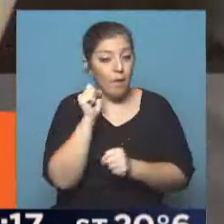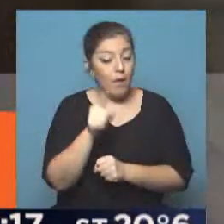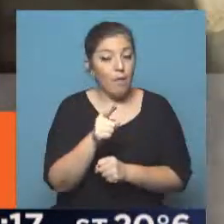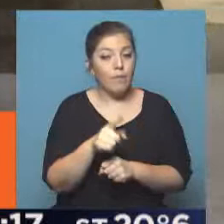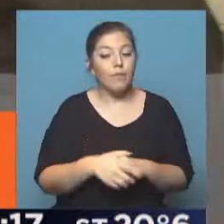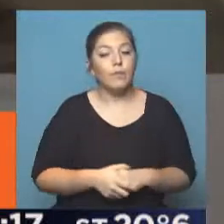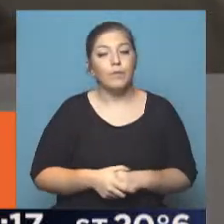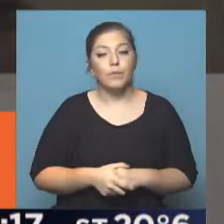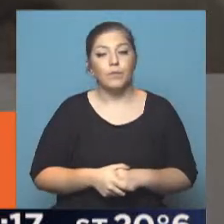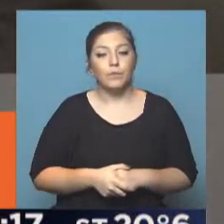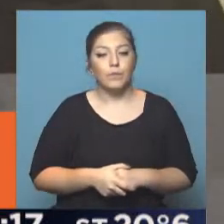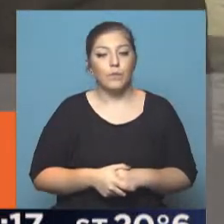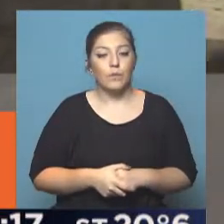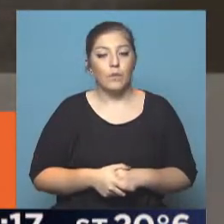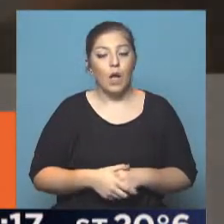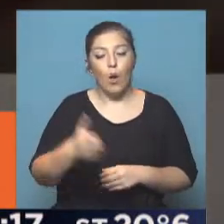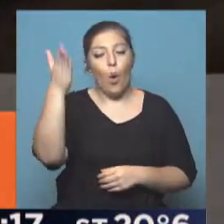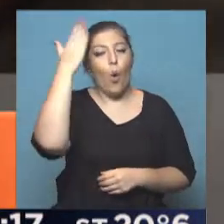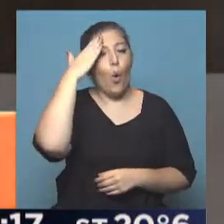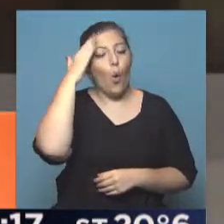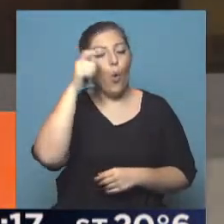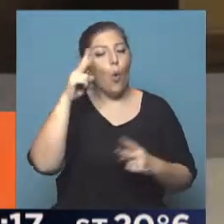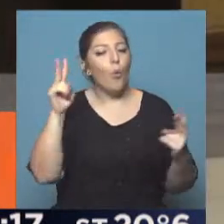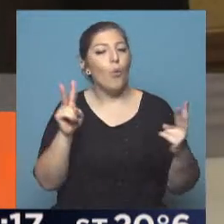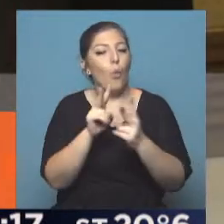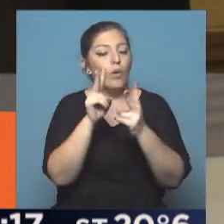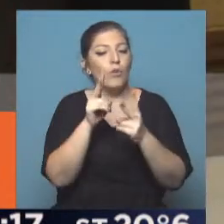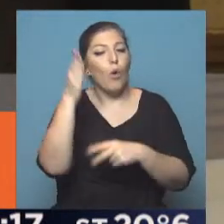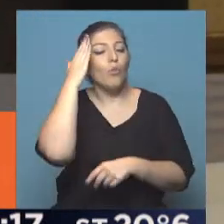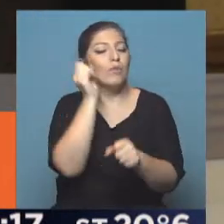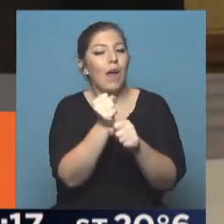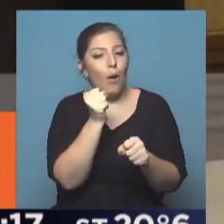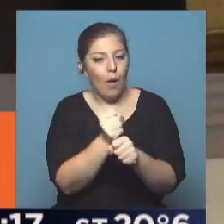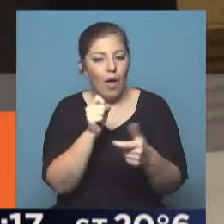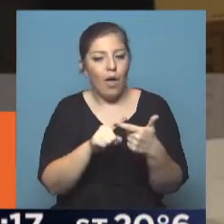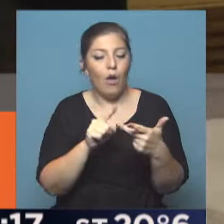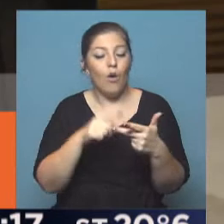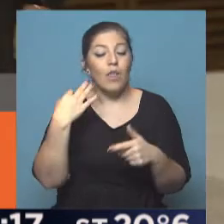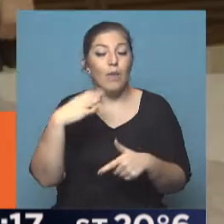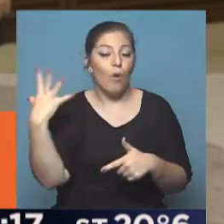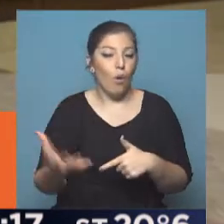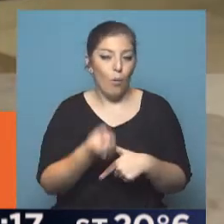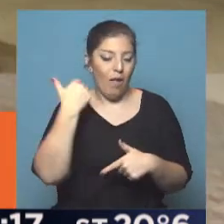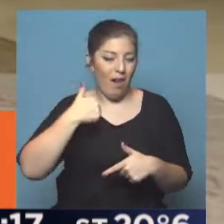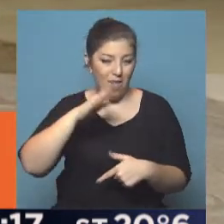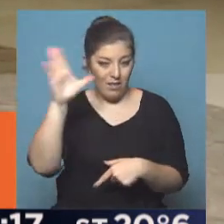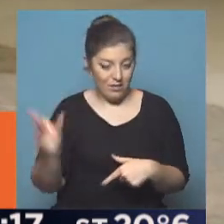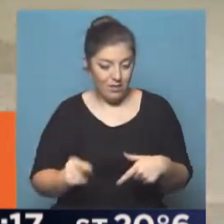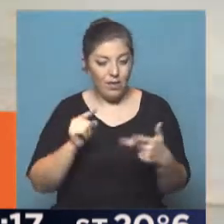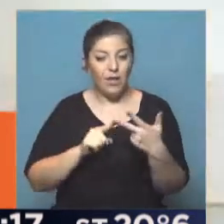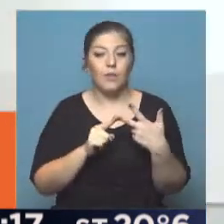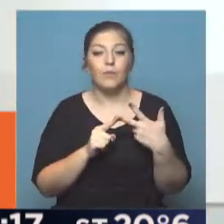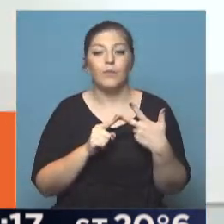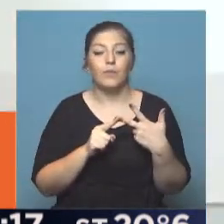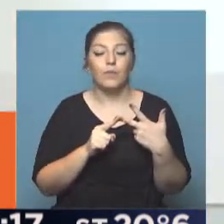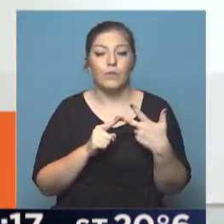parte de la cultura del encuentro, de la cultura del trabajo que hay que recuperar en la Argentina, que